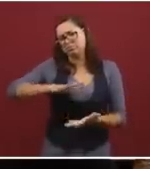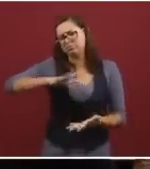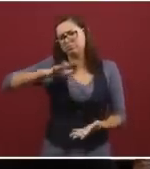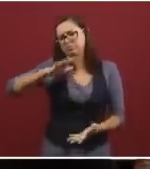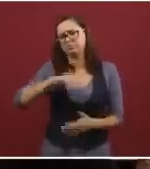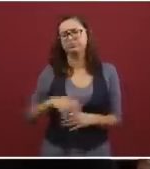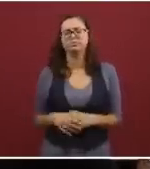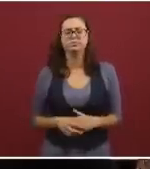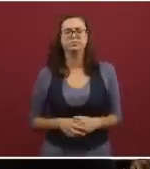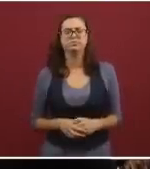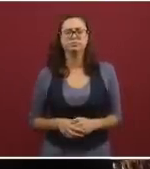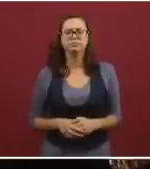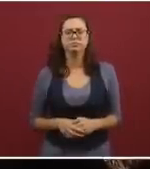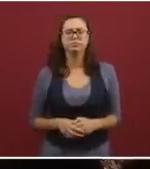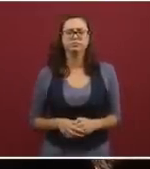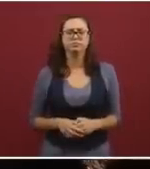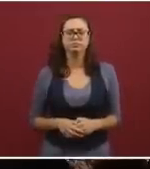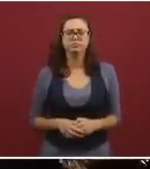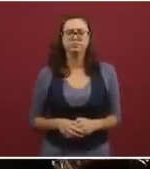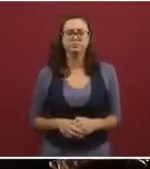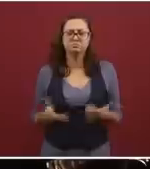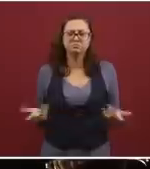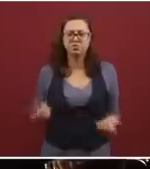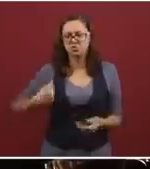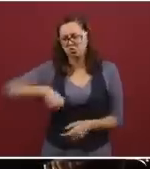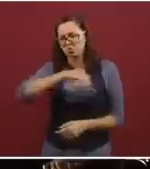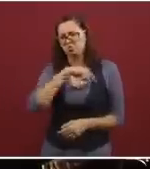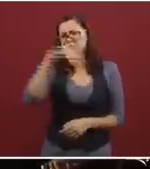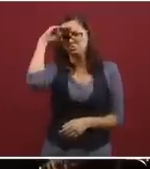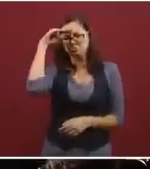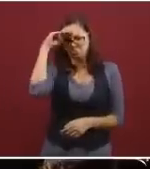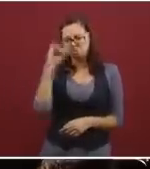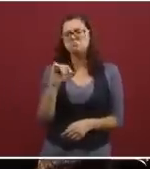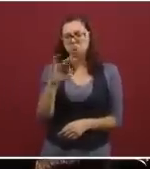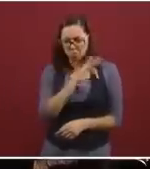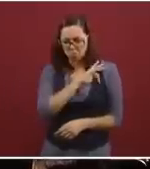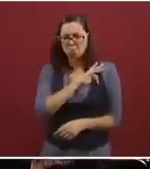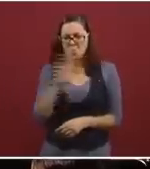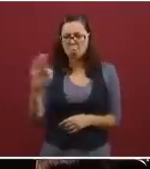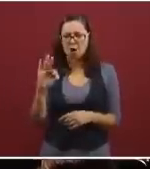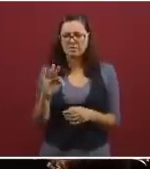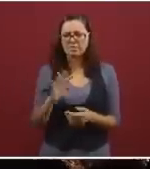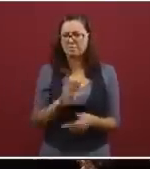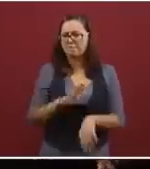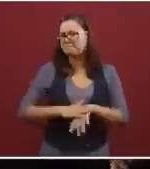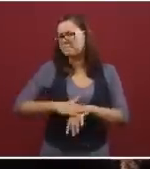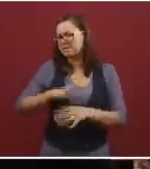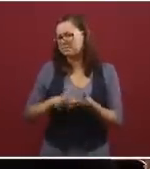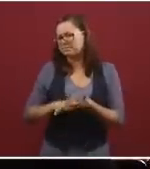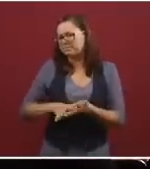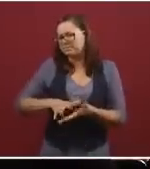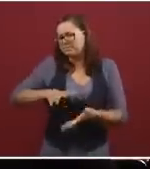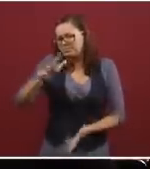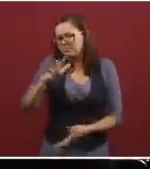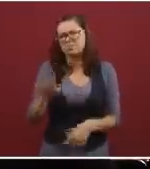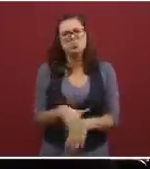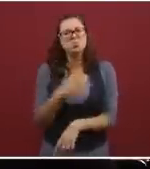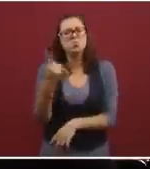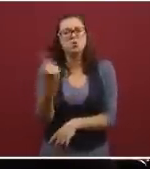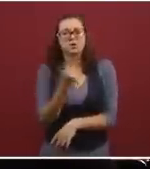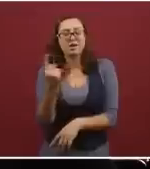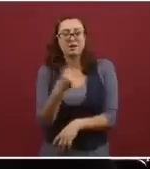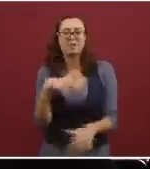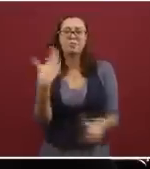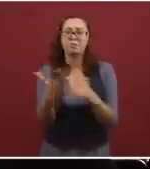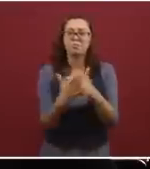basamos esta estimación de crecimiento en esta gráfica? Bueno, en que para el mes